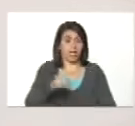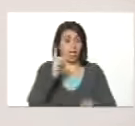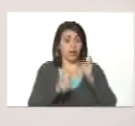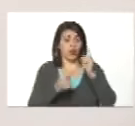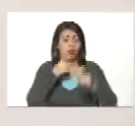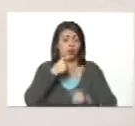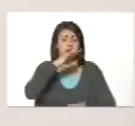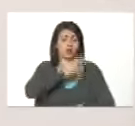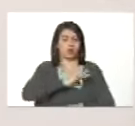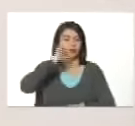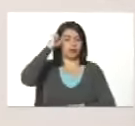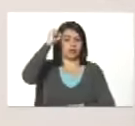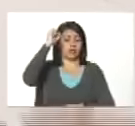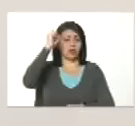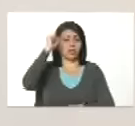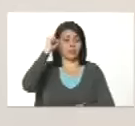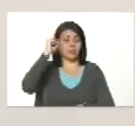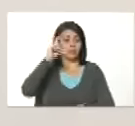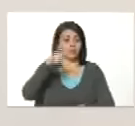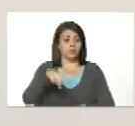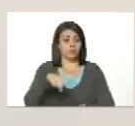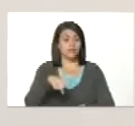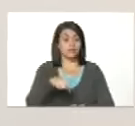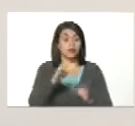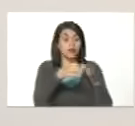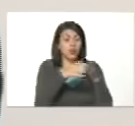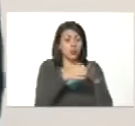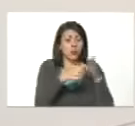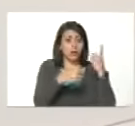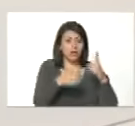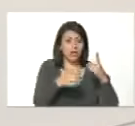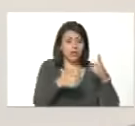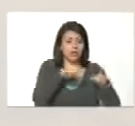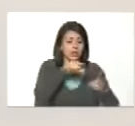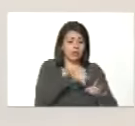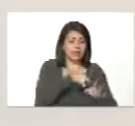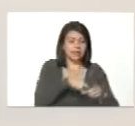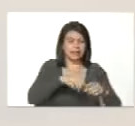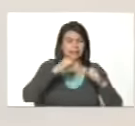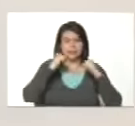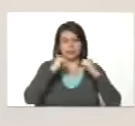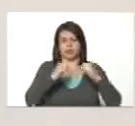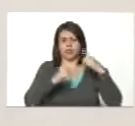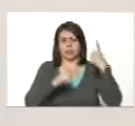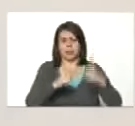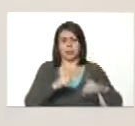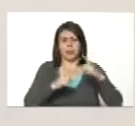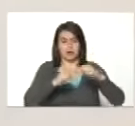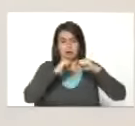socialistas, por supuesto los conservadores, los de derecha, los de extrema derecha,